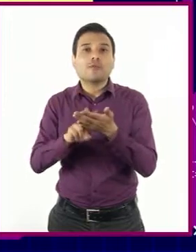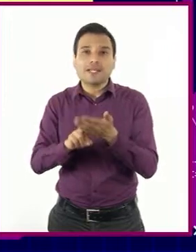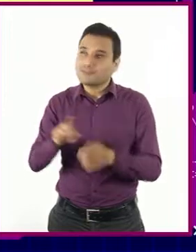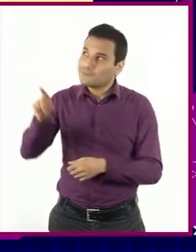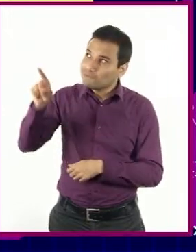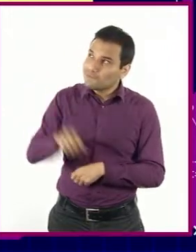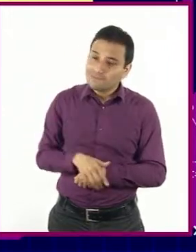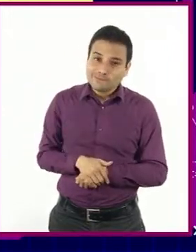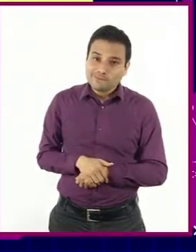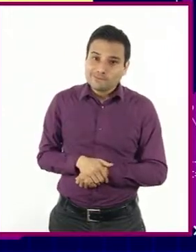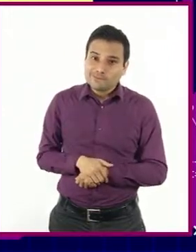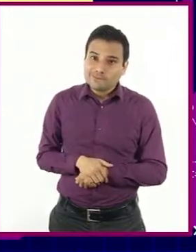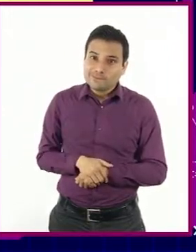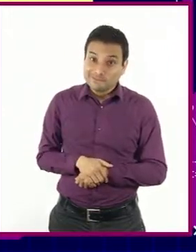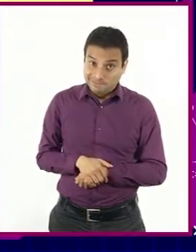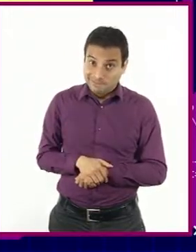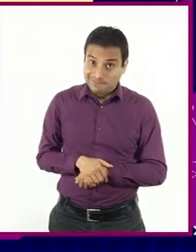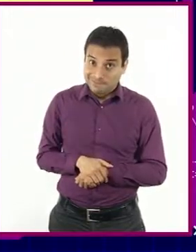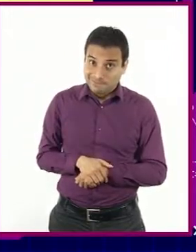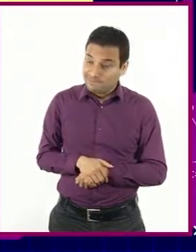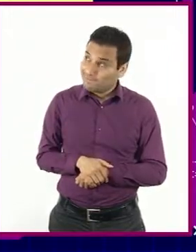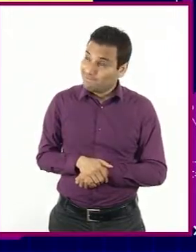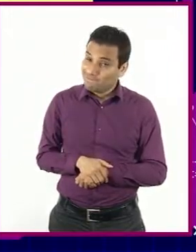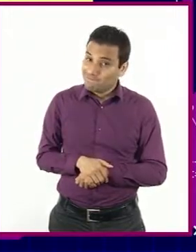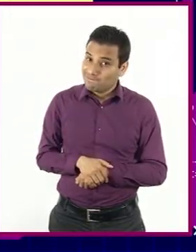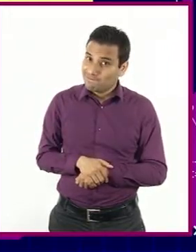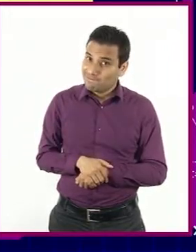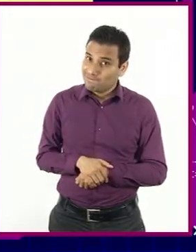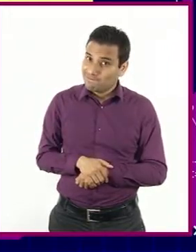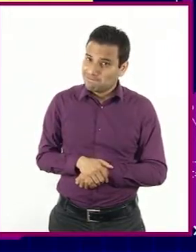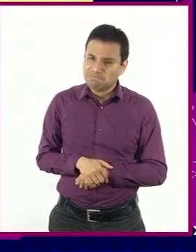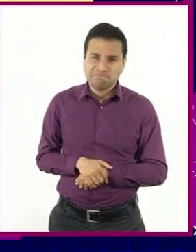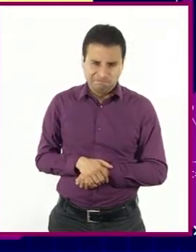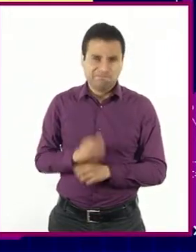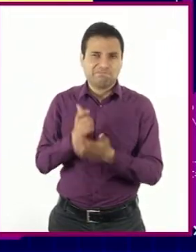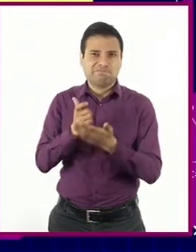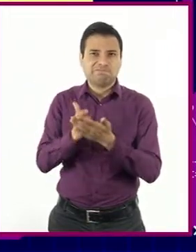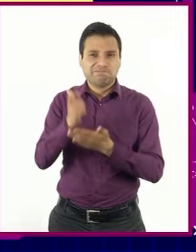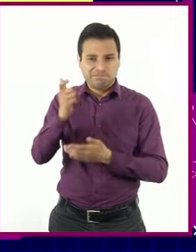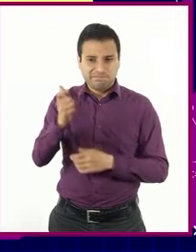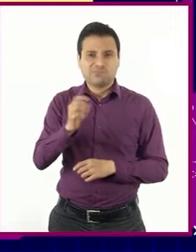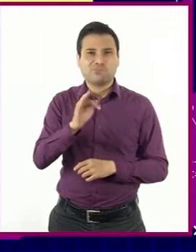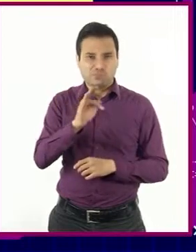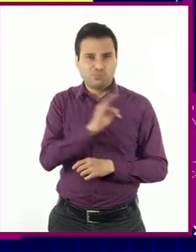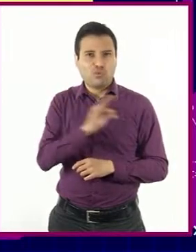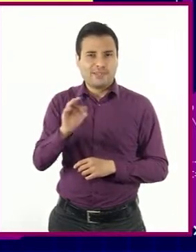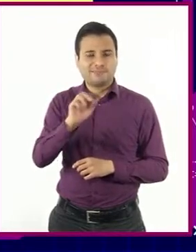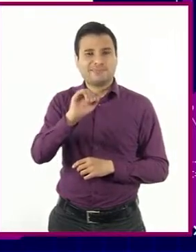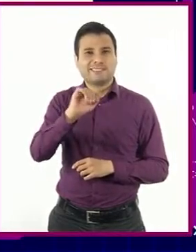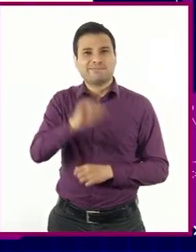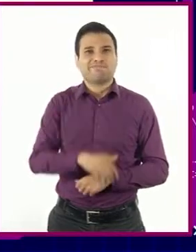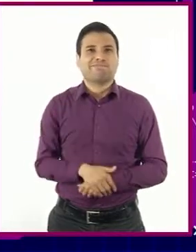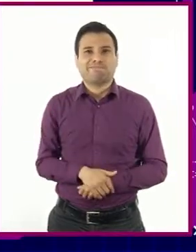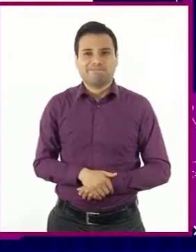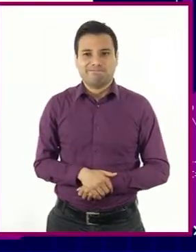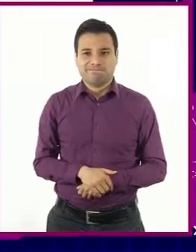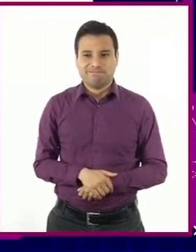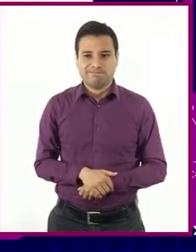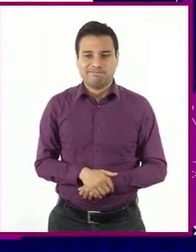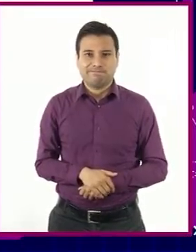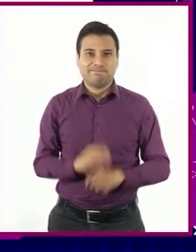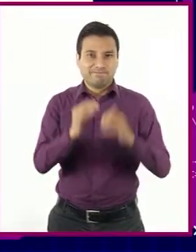cuesta 404 pesos con 49 centavos, sí le alcanza para comprarlo.